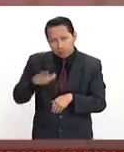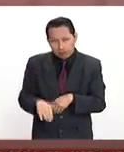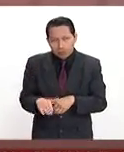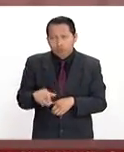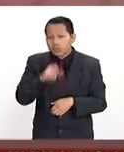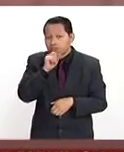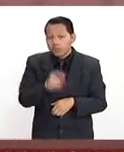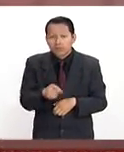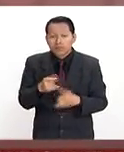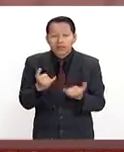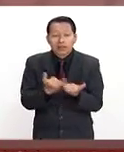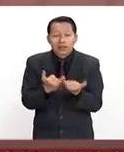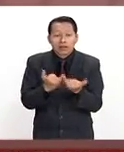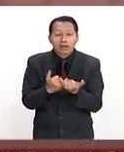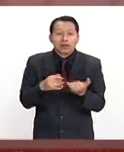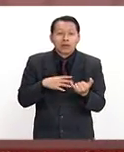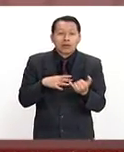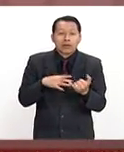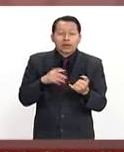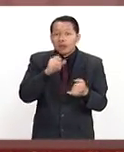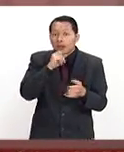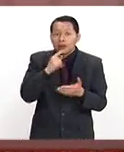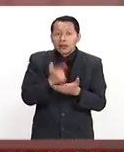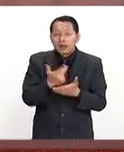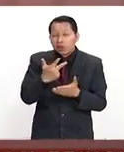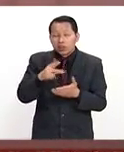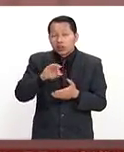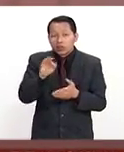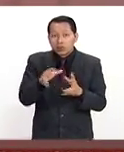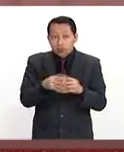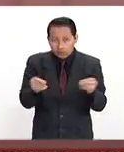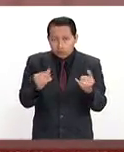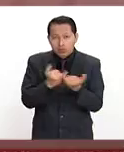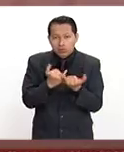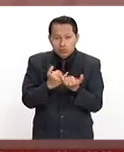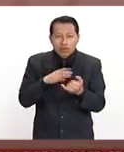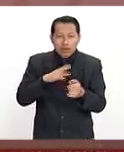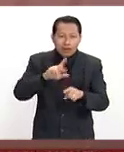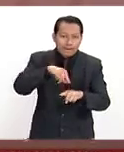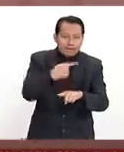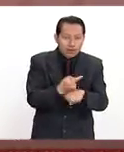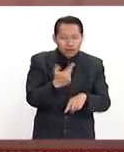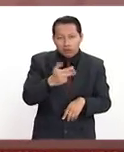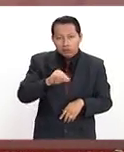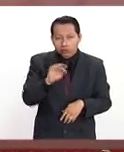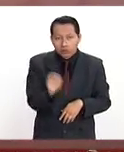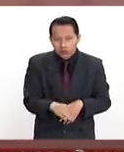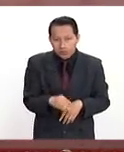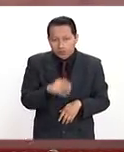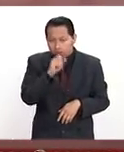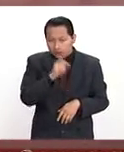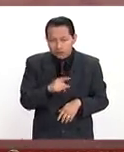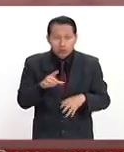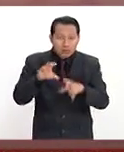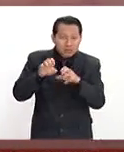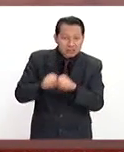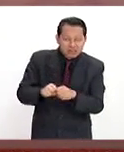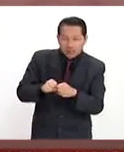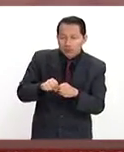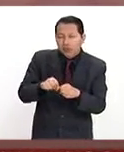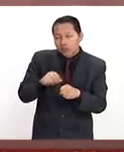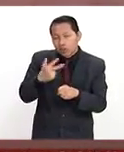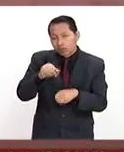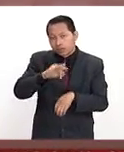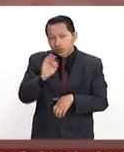Esté desaparecida, me parece bastante grave, que es 8%. Wow. Fue violada sexualmente, 8%. Haya sido privada de su libertad,